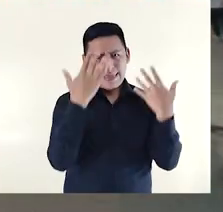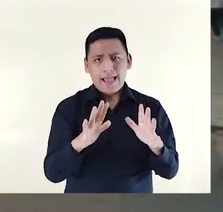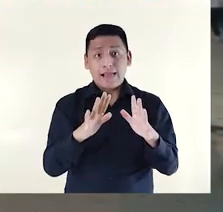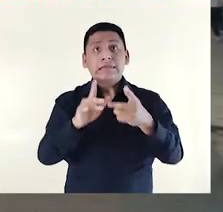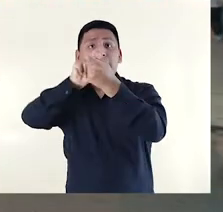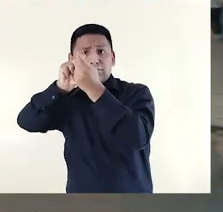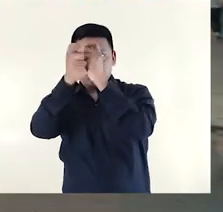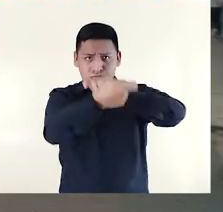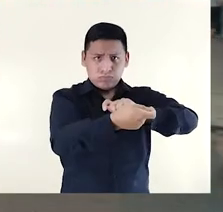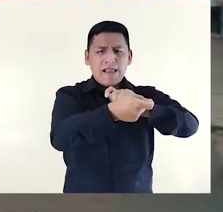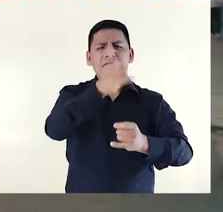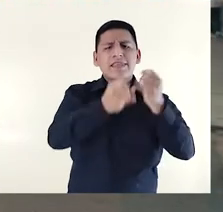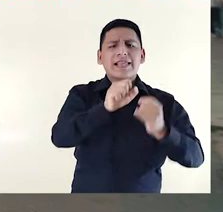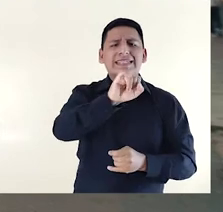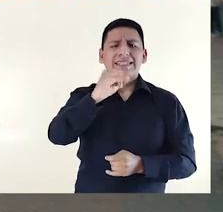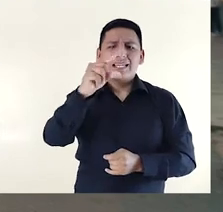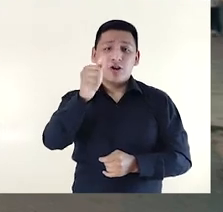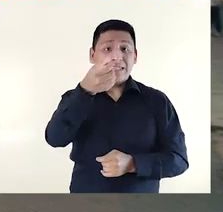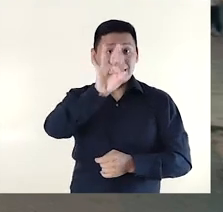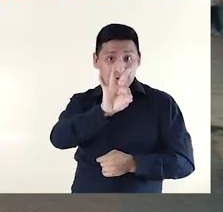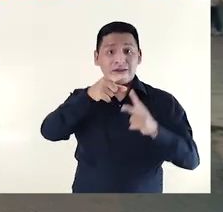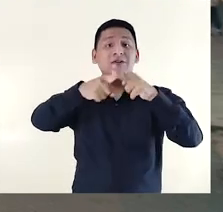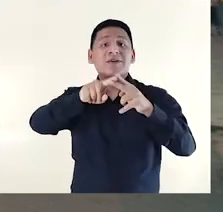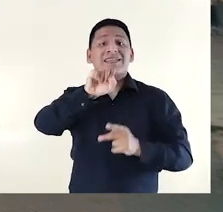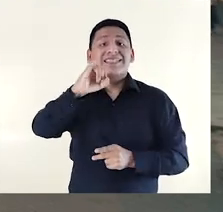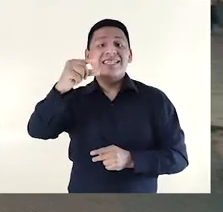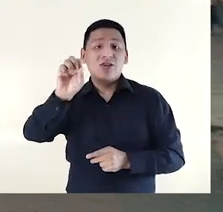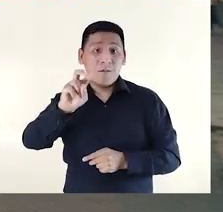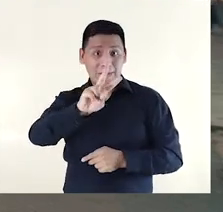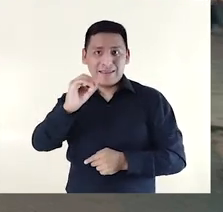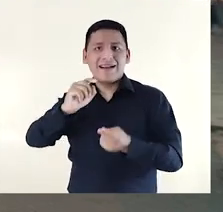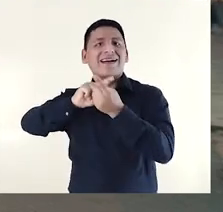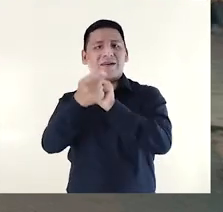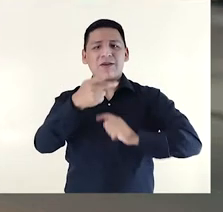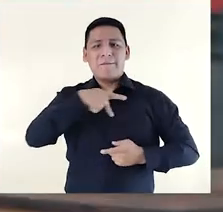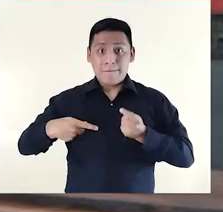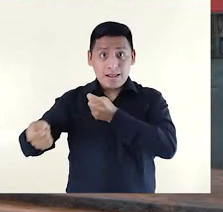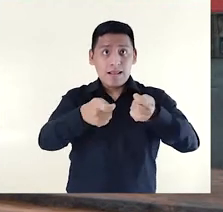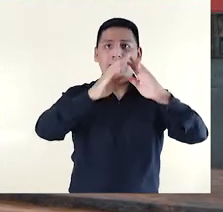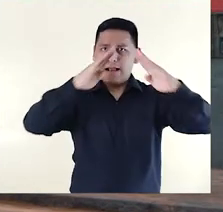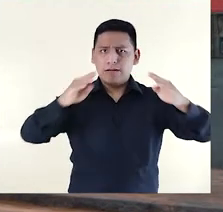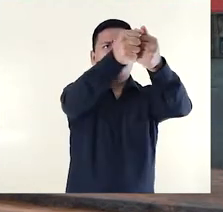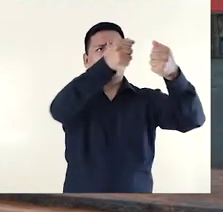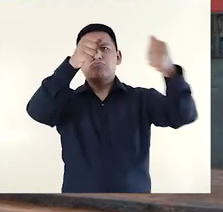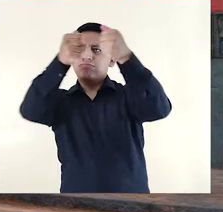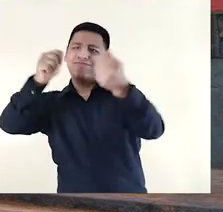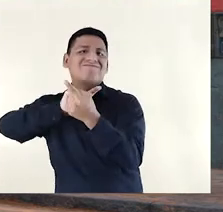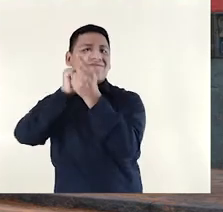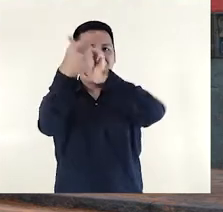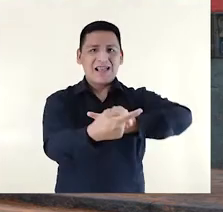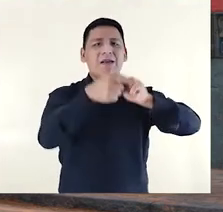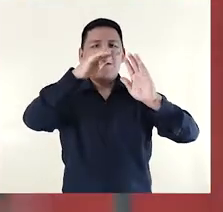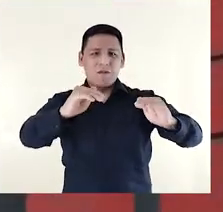sido subdividido y las transformaciones de finales del siglo XIX e inicios del siguiente cambiaron la esencia virreinal de una